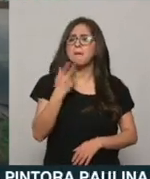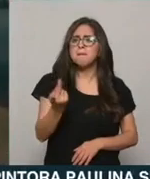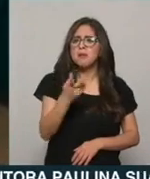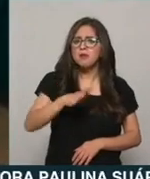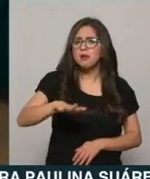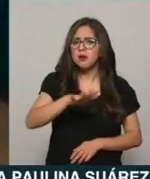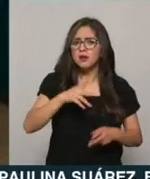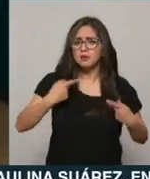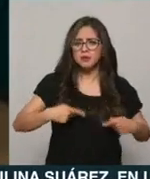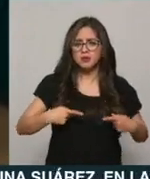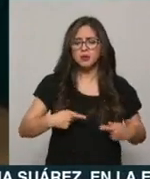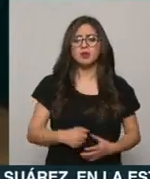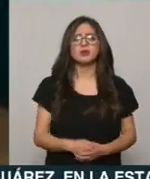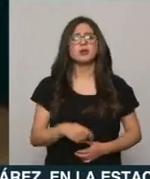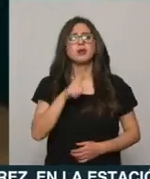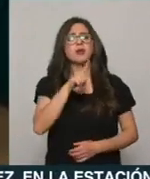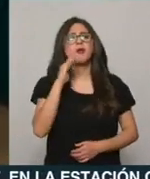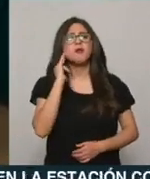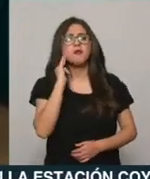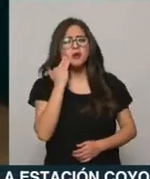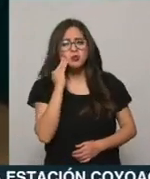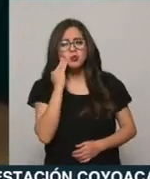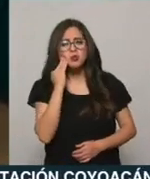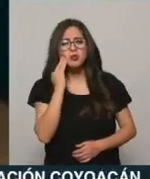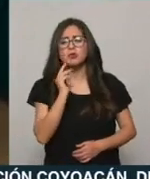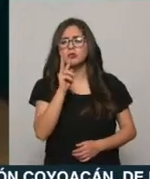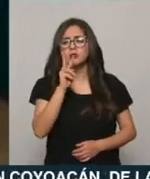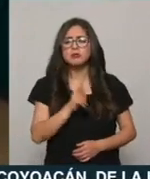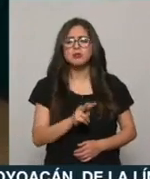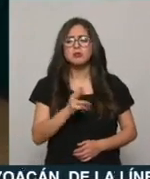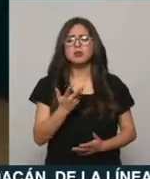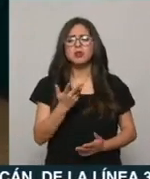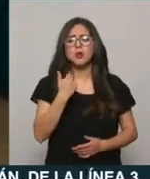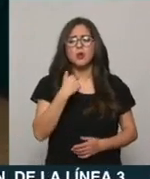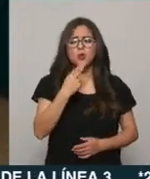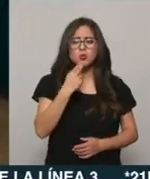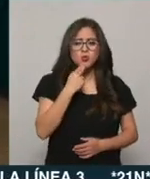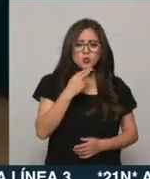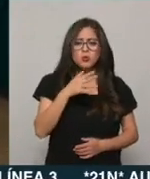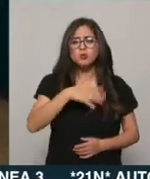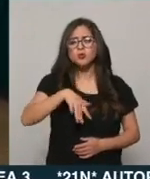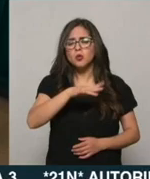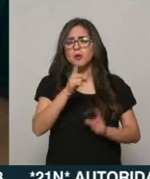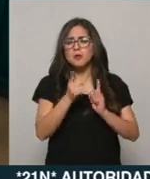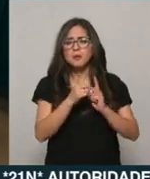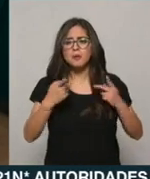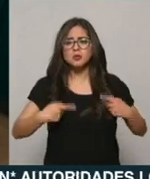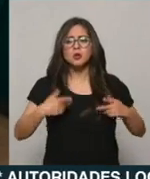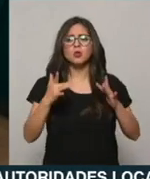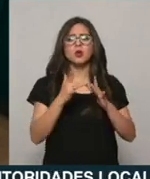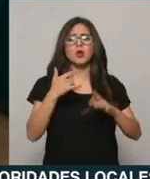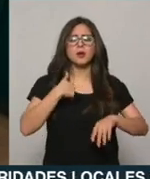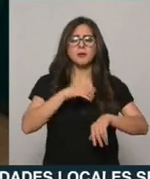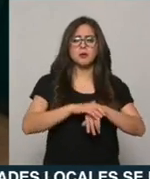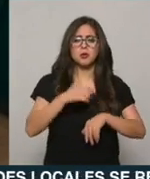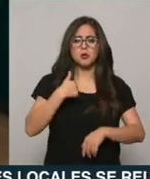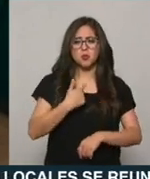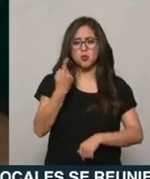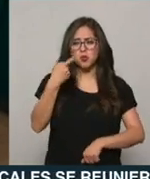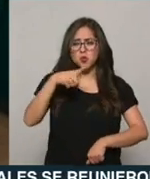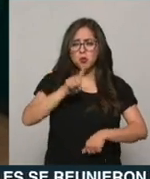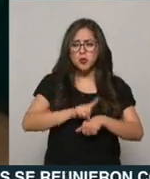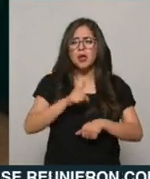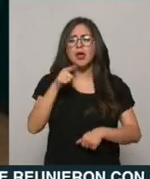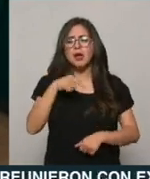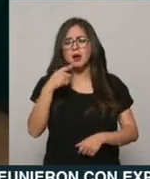población. Facebook, realmente pues para todo, tanto como buscar personas, contacto con mis amigos. Yo creo que al día, si lo